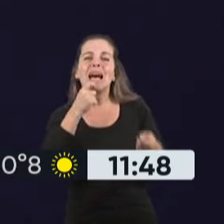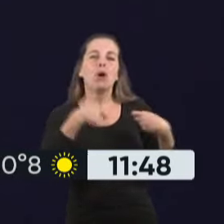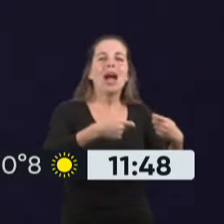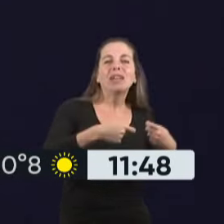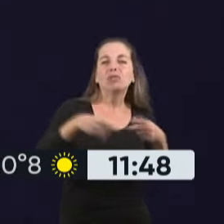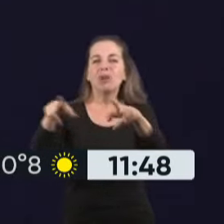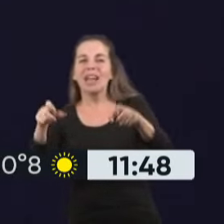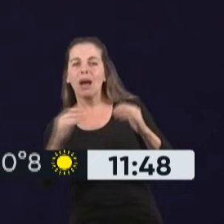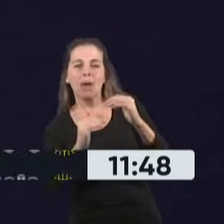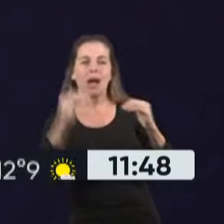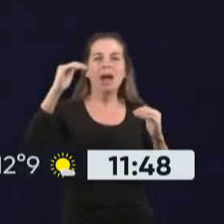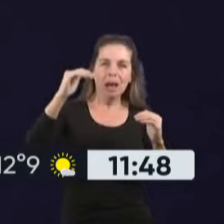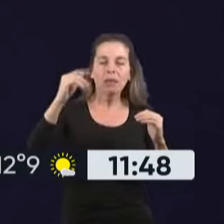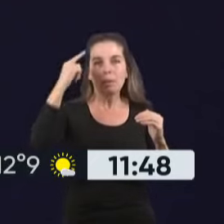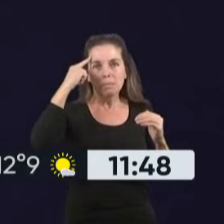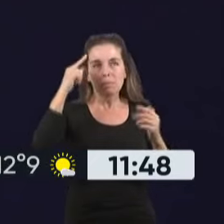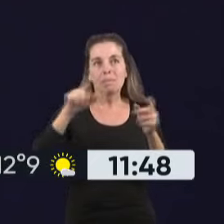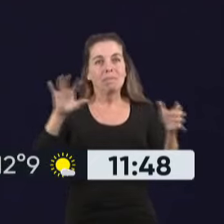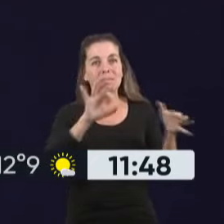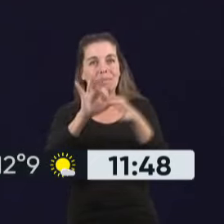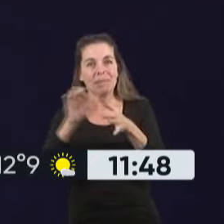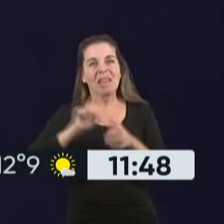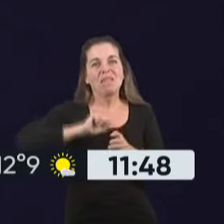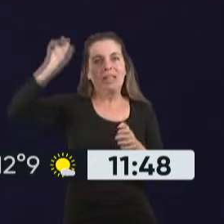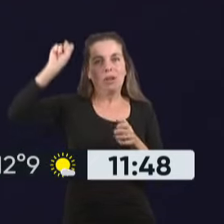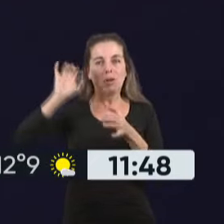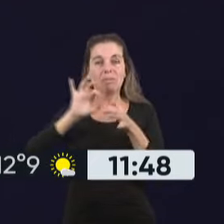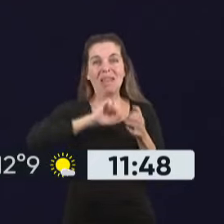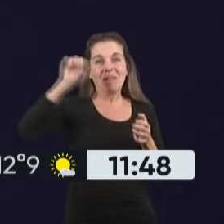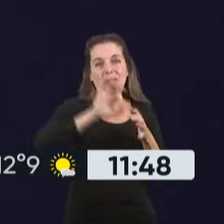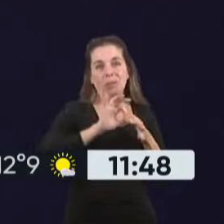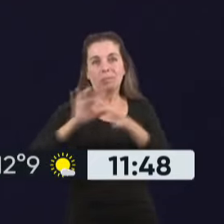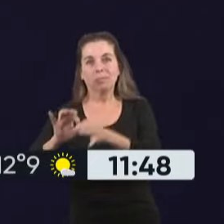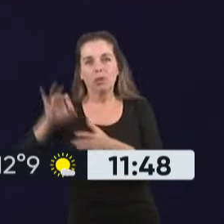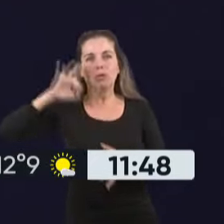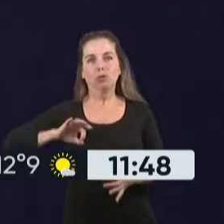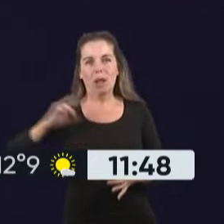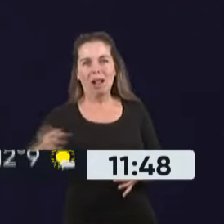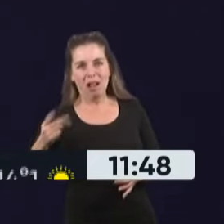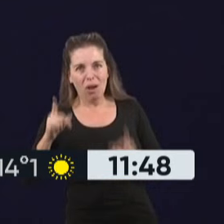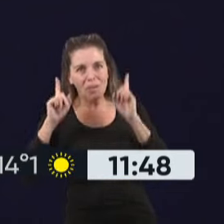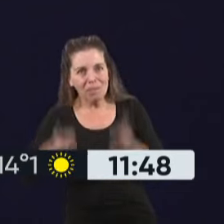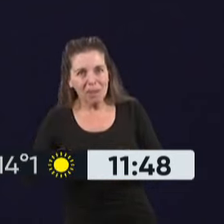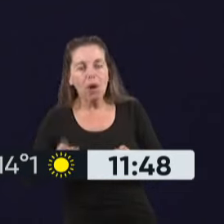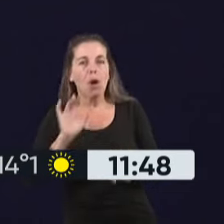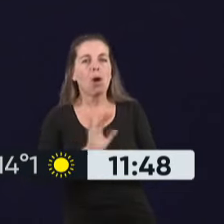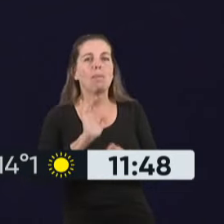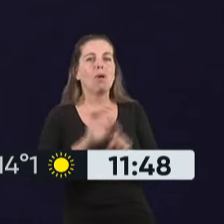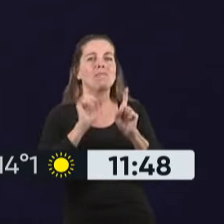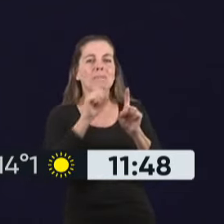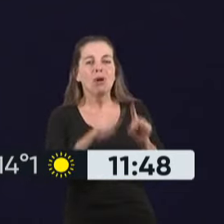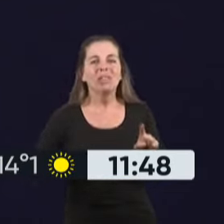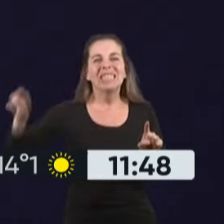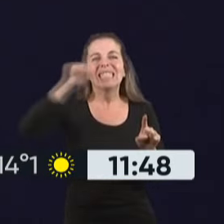estás hablando de inflación. Cuando hablas de inflación, hablas de poder adquisitivo, de pérdida de poder adquisitivo. Y cuando hablas de esa cadena de elementos, lo que estás